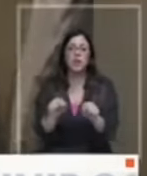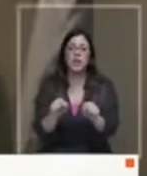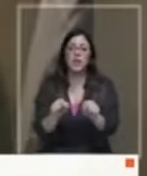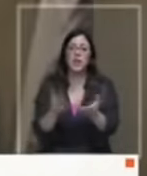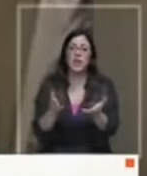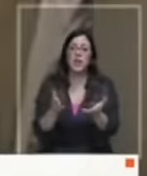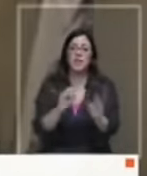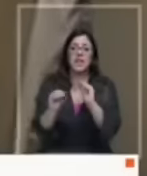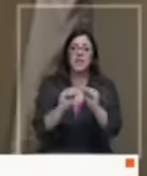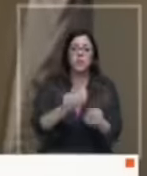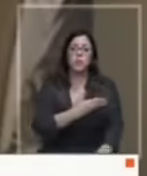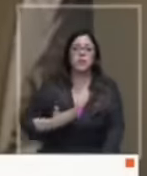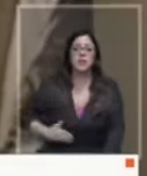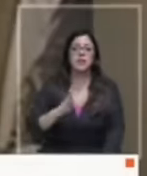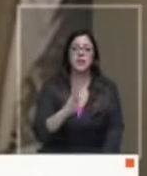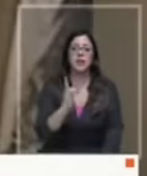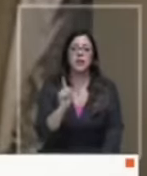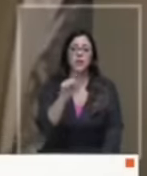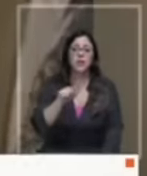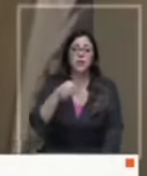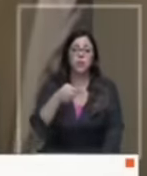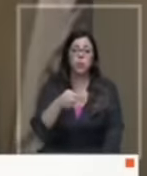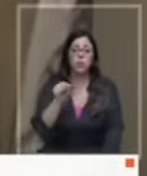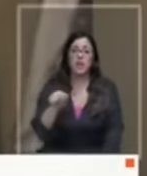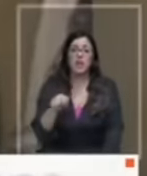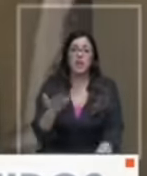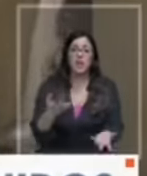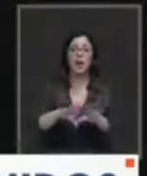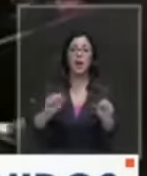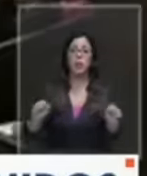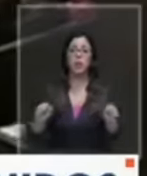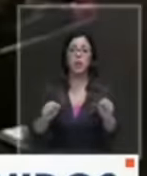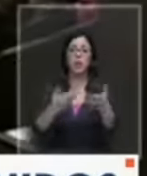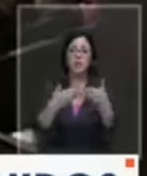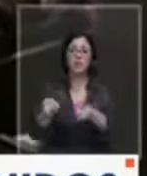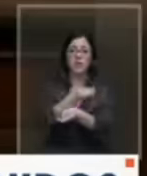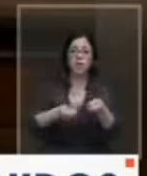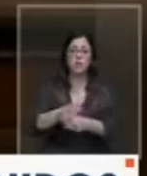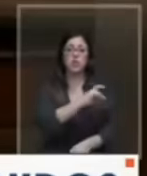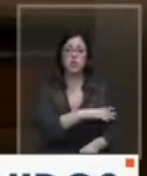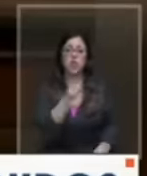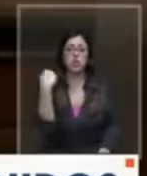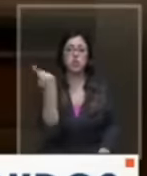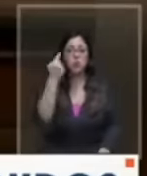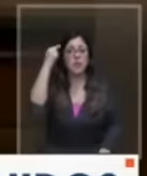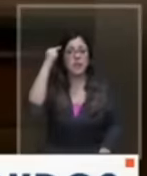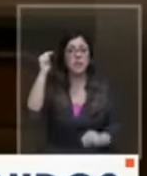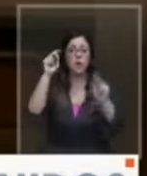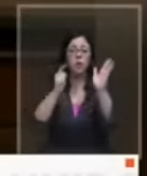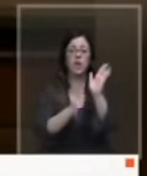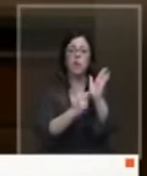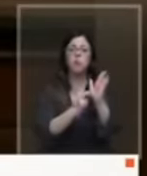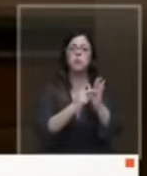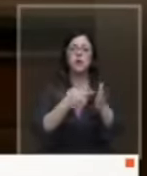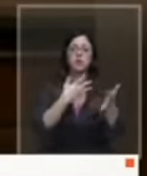Bush de que habrá un tratado de libre comercio con chile consideramos un paso natural